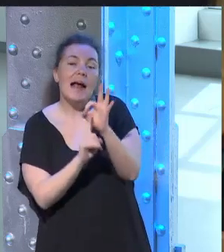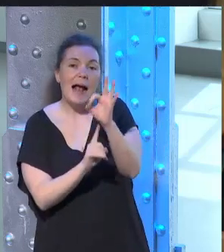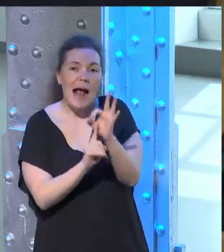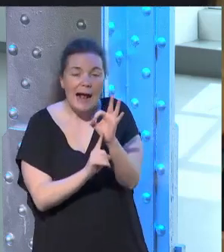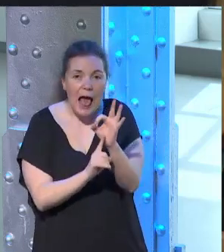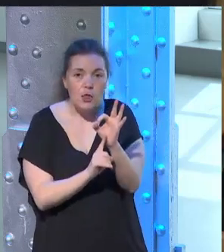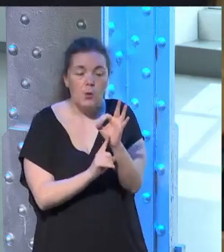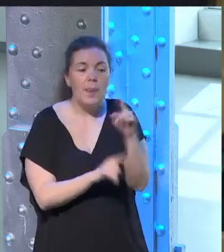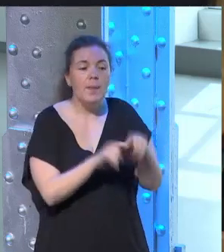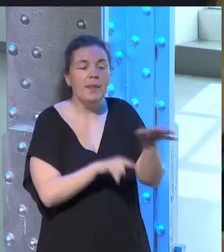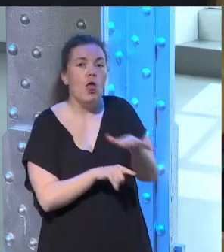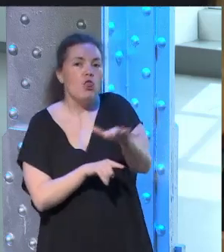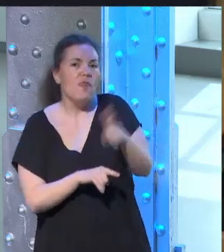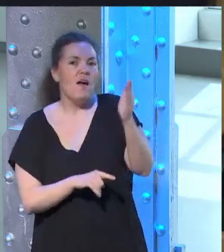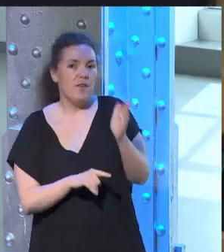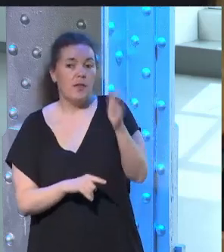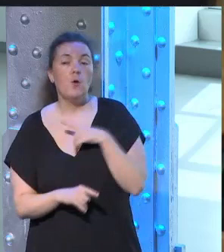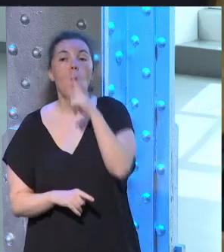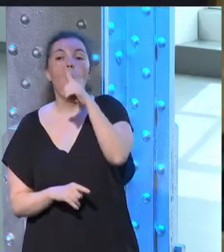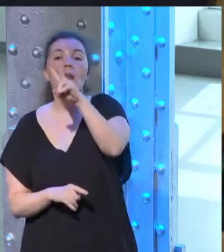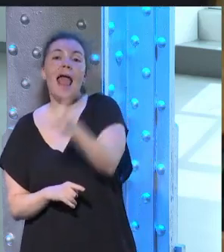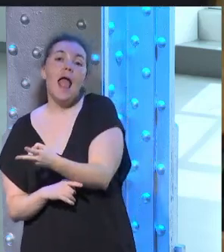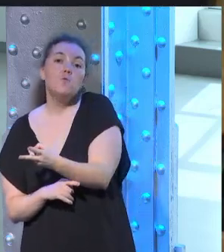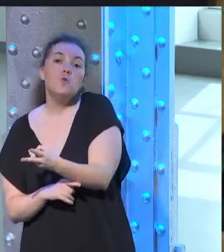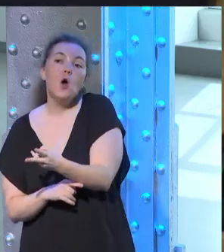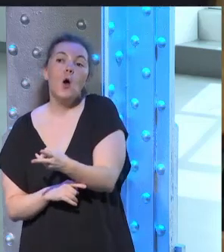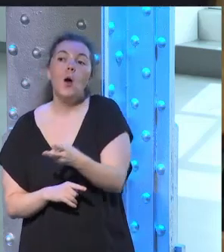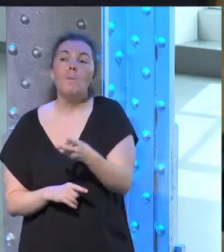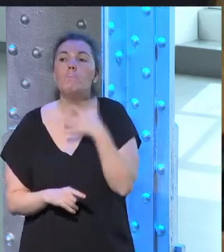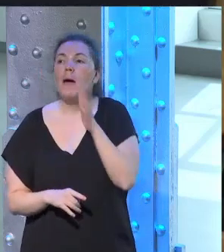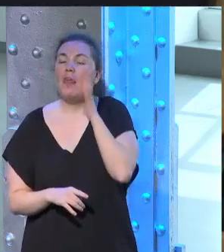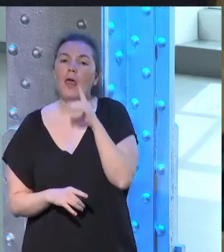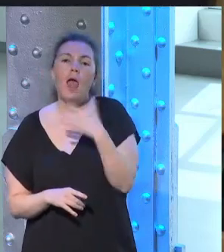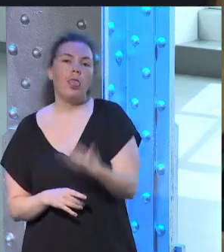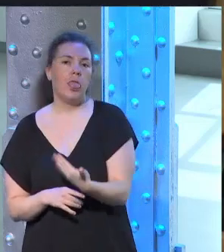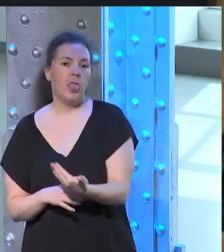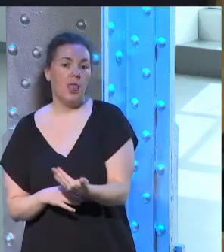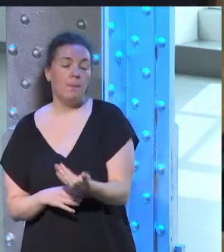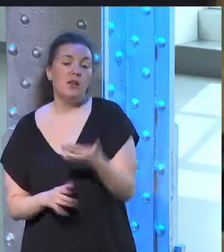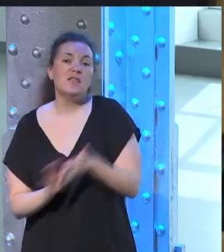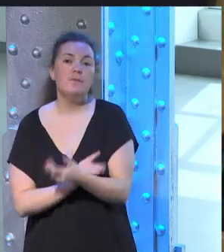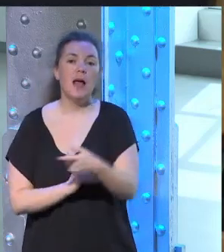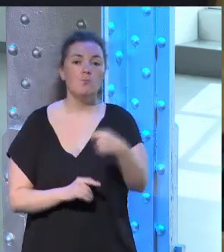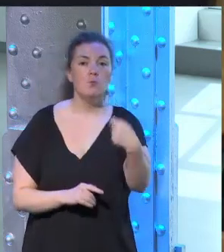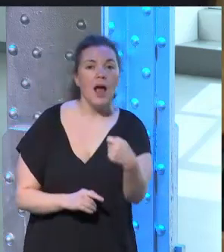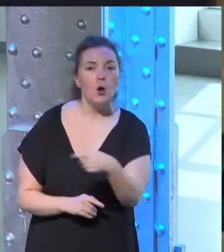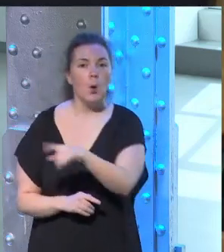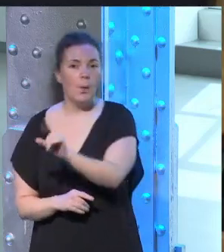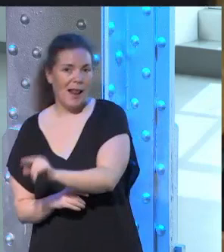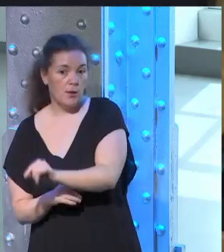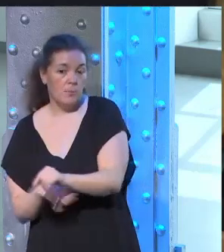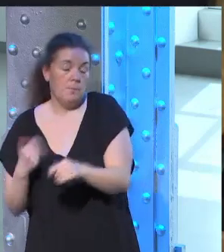es poco dinero, pero es la diferencia entre ser más caro que... y ser más barato que. Desde hace 3 años, poner 1 gigavatio de energía